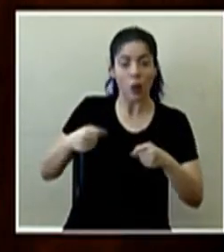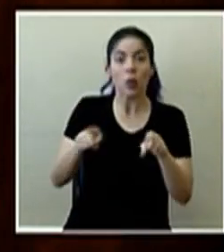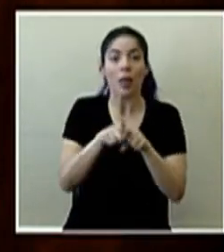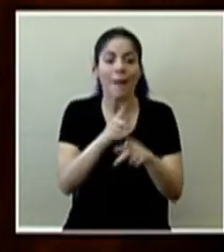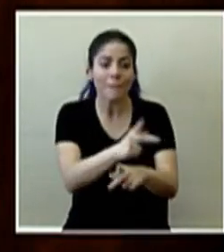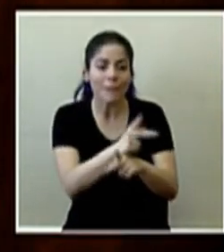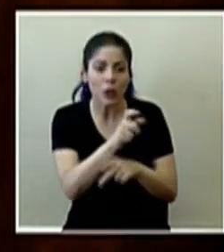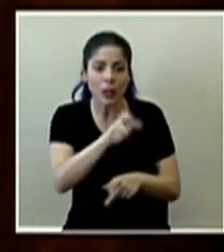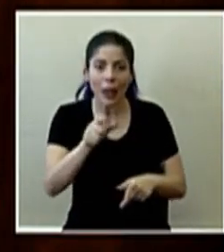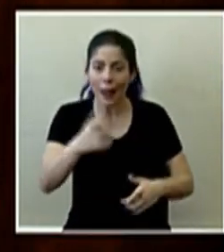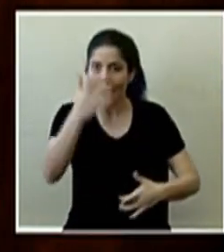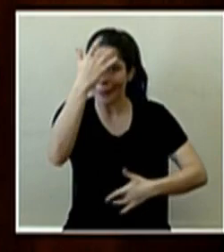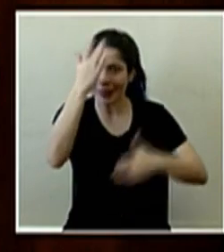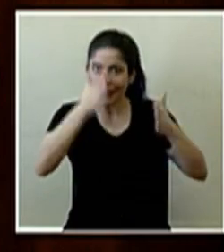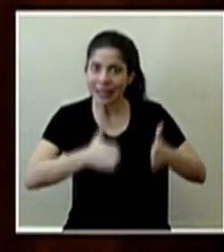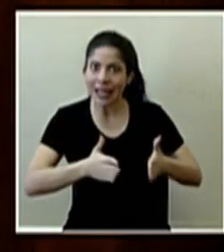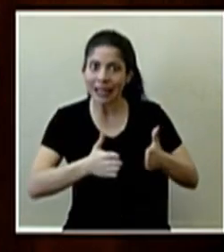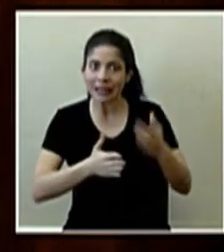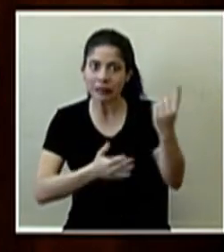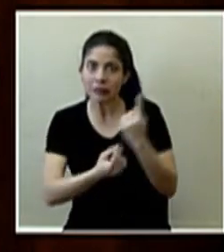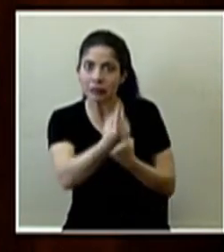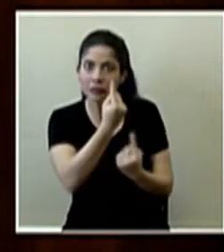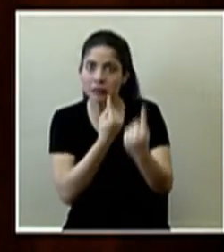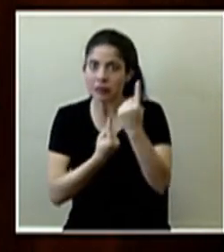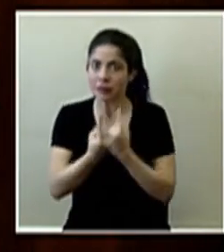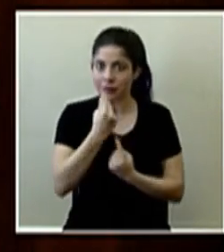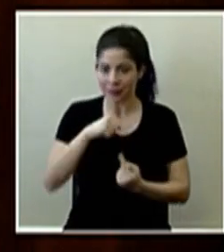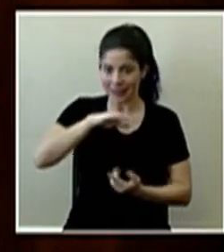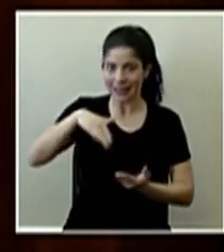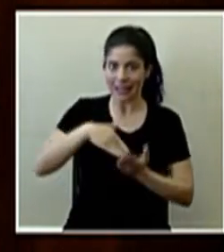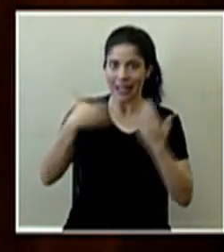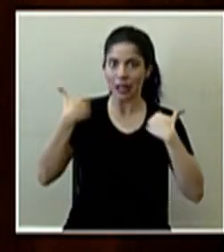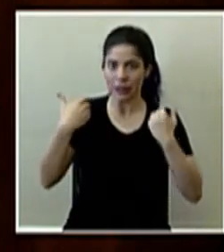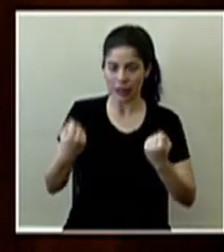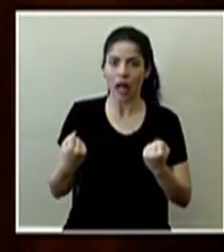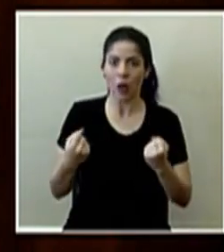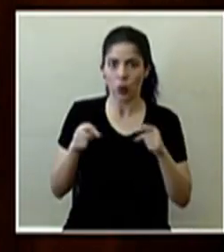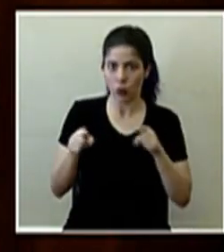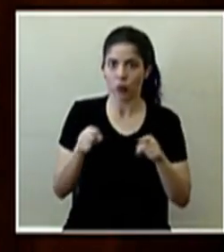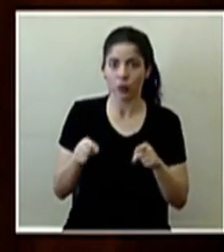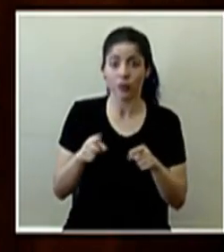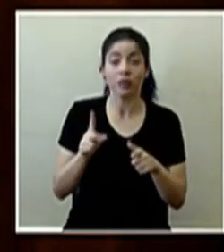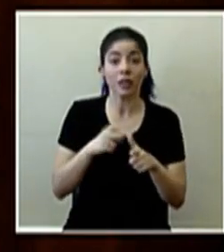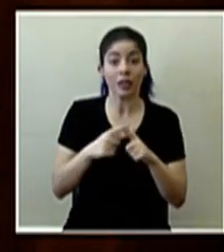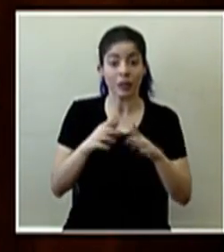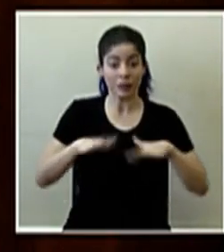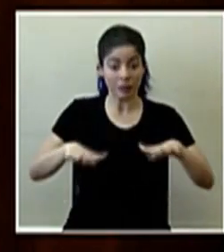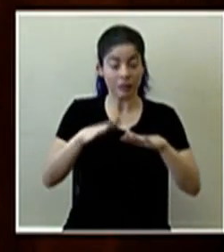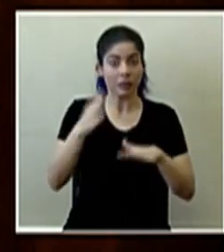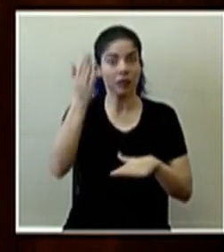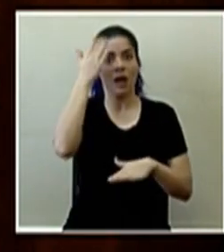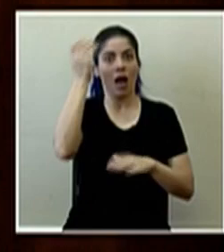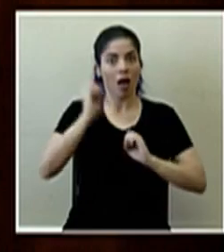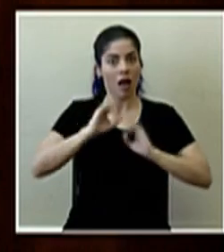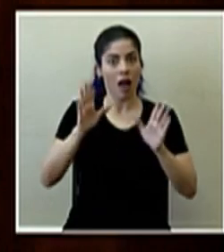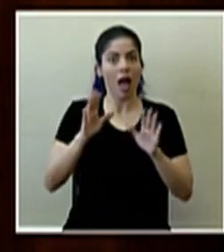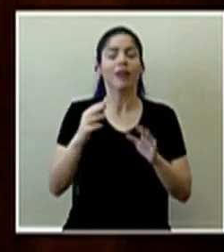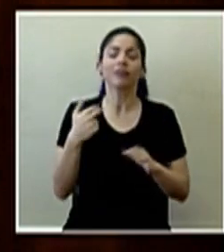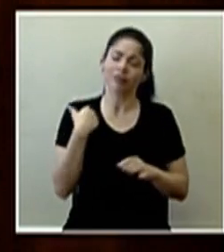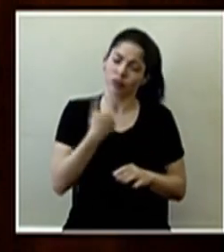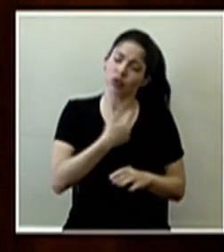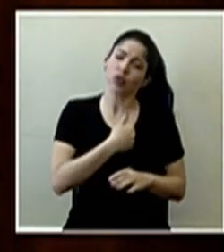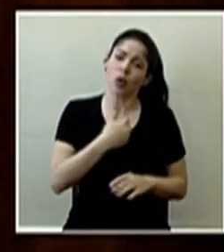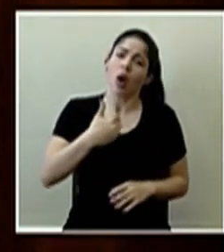los pacientes que están llegando a nuestros centros de salud. Y en ese contexto, nosotros hemos